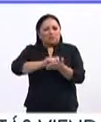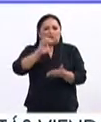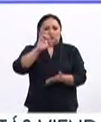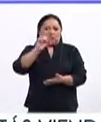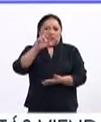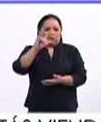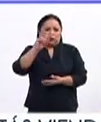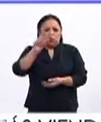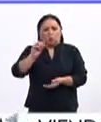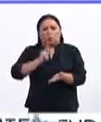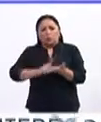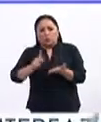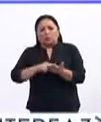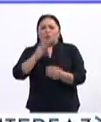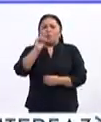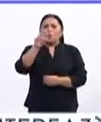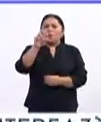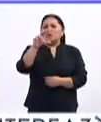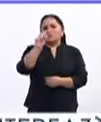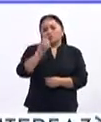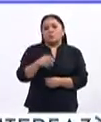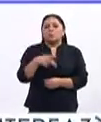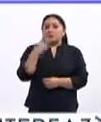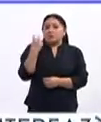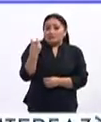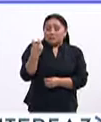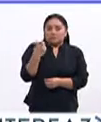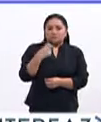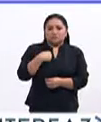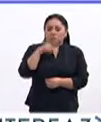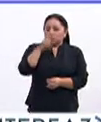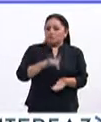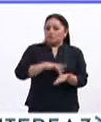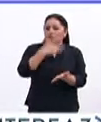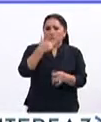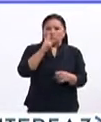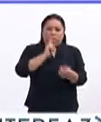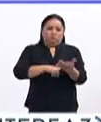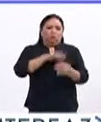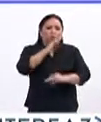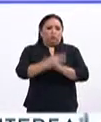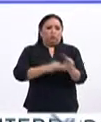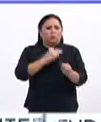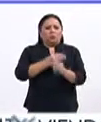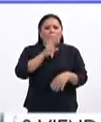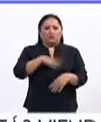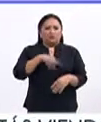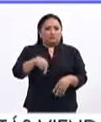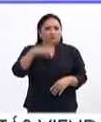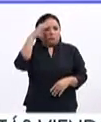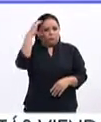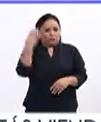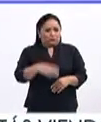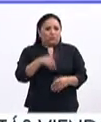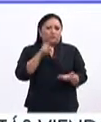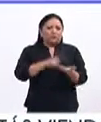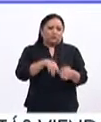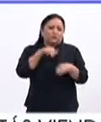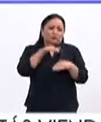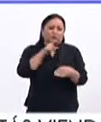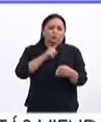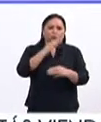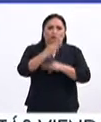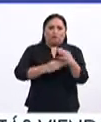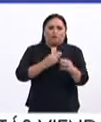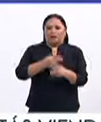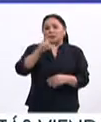un poeta, sobre unos versos. Y eso yo lo agradezco en un mundo en que a veces es medio caníbal la cuestión del